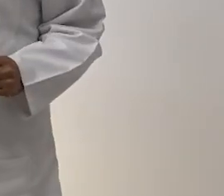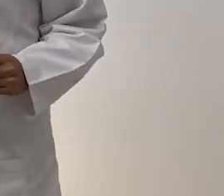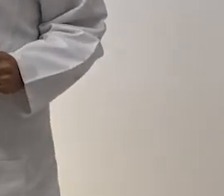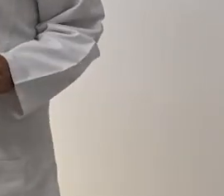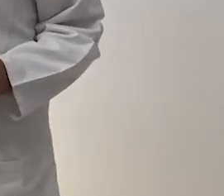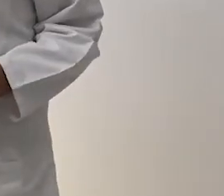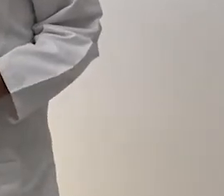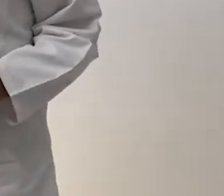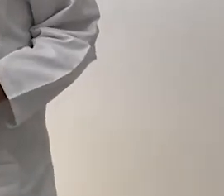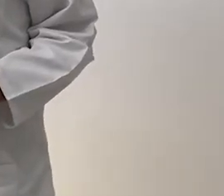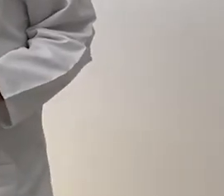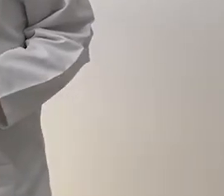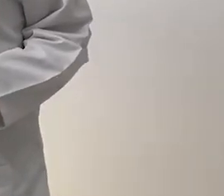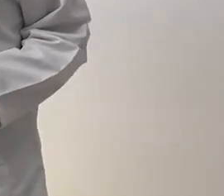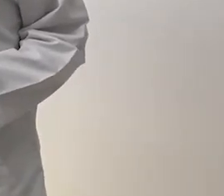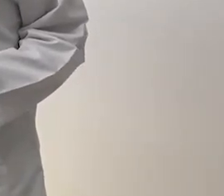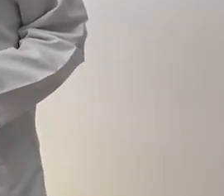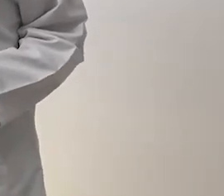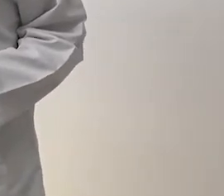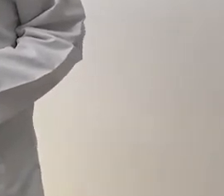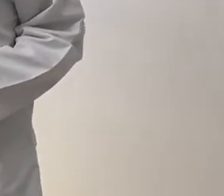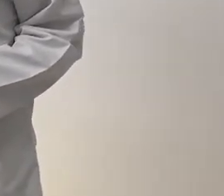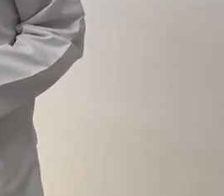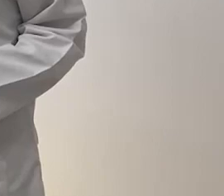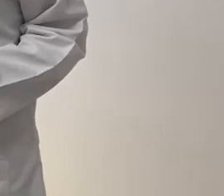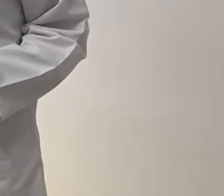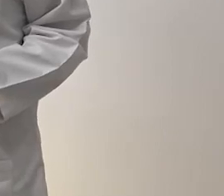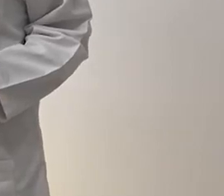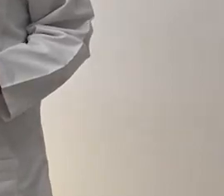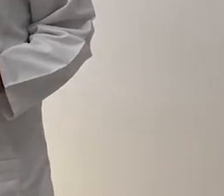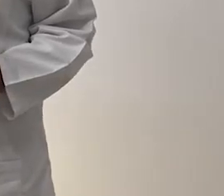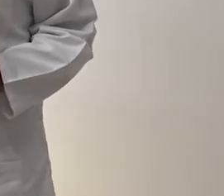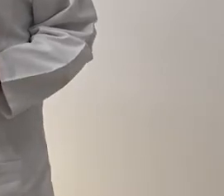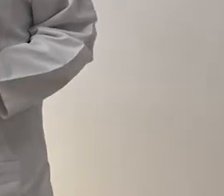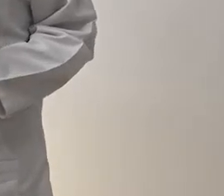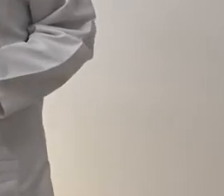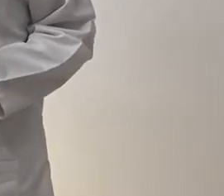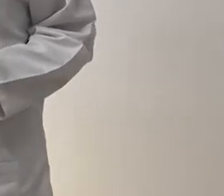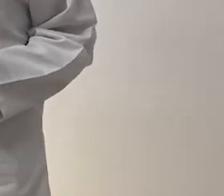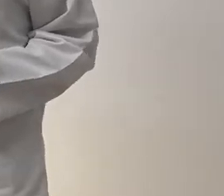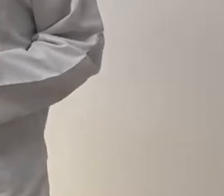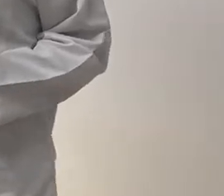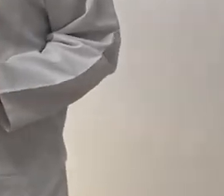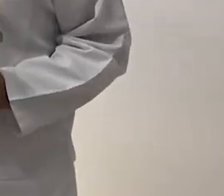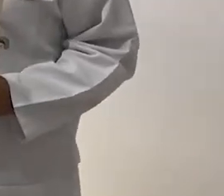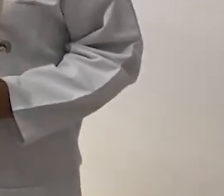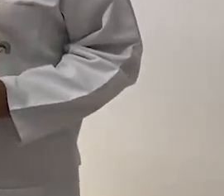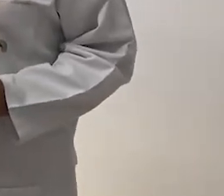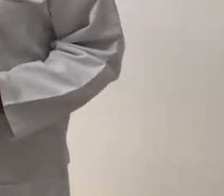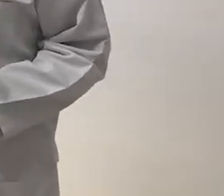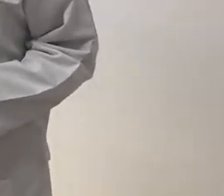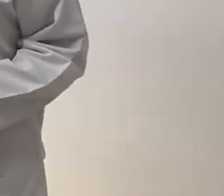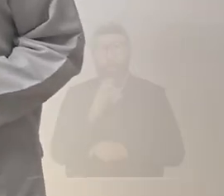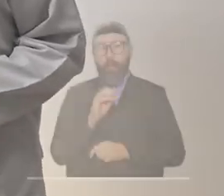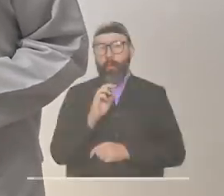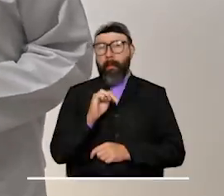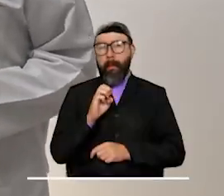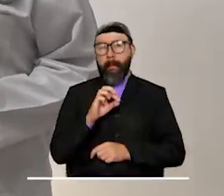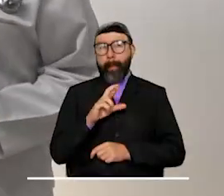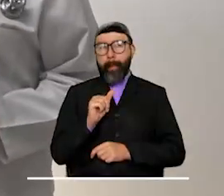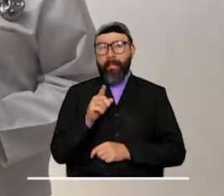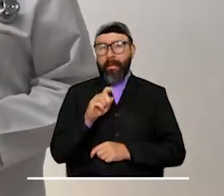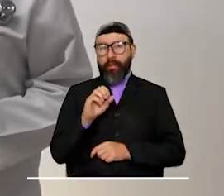juiciosamente estaba consultando a su médico en su EPS, donde iba y le formulaban siempre omeprazol o esomeprazol.